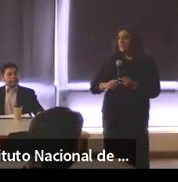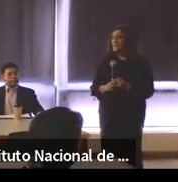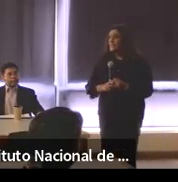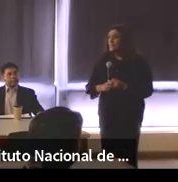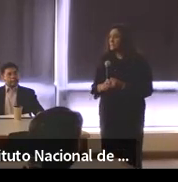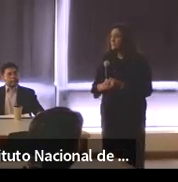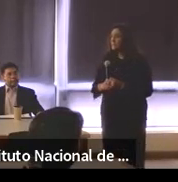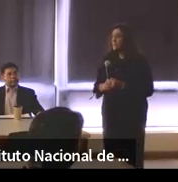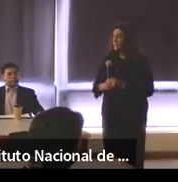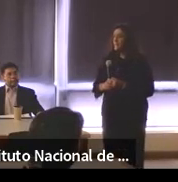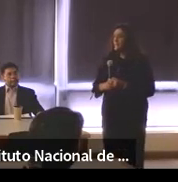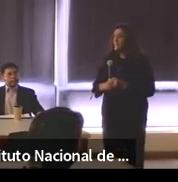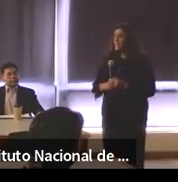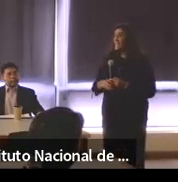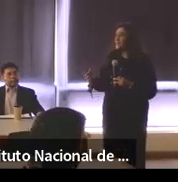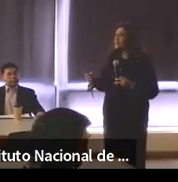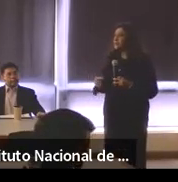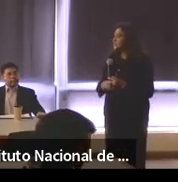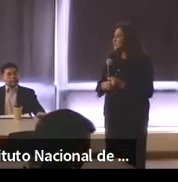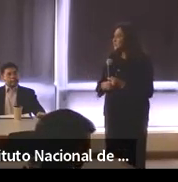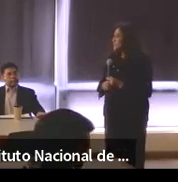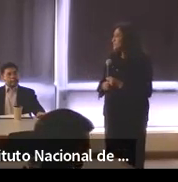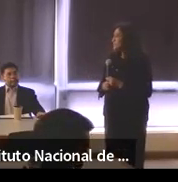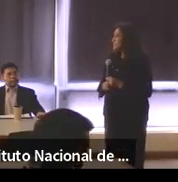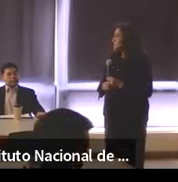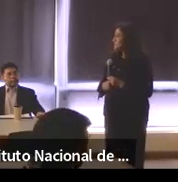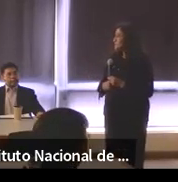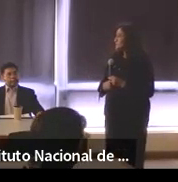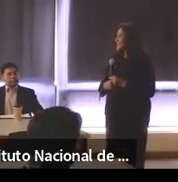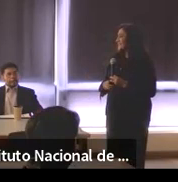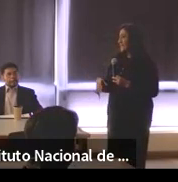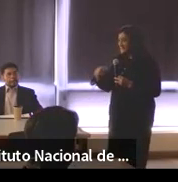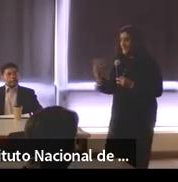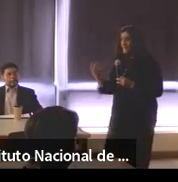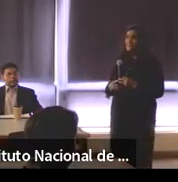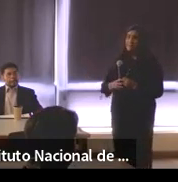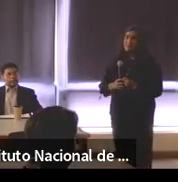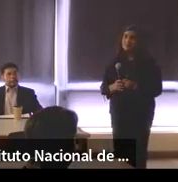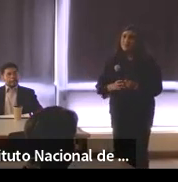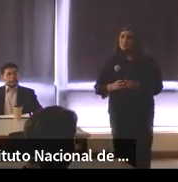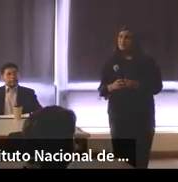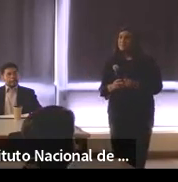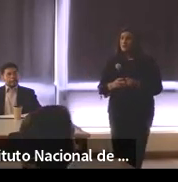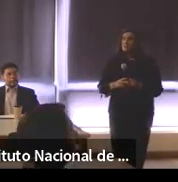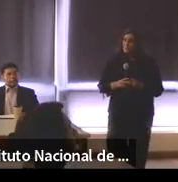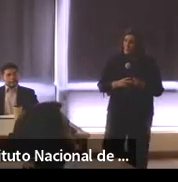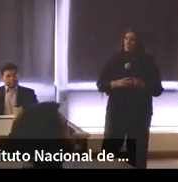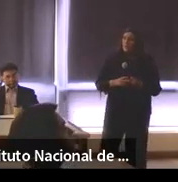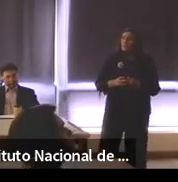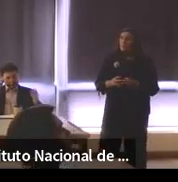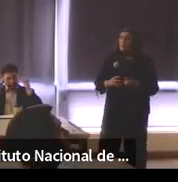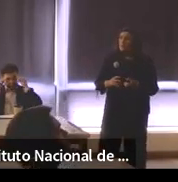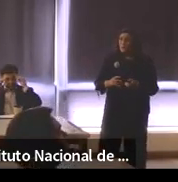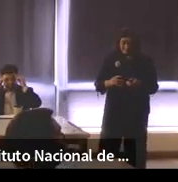sigue esa línea y que no te funcionó hacer esta retroalimentación siempre